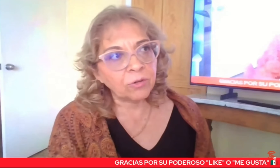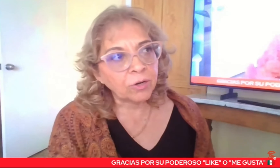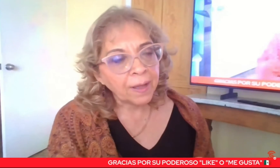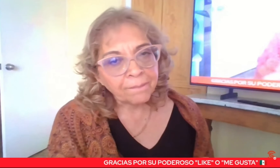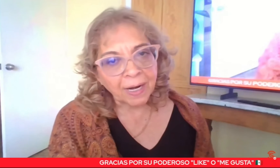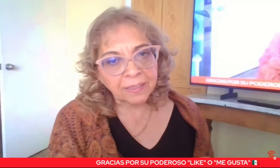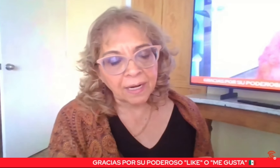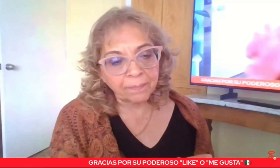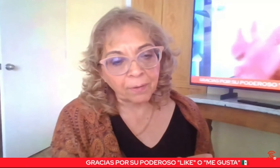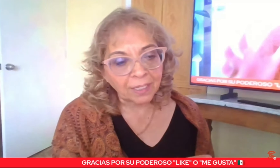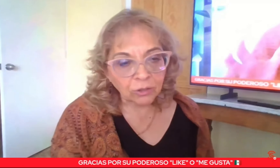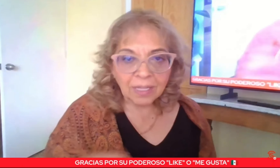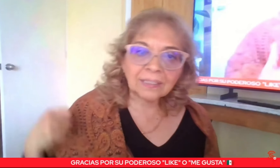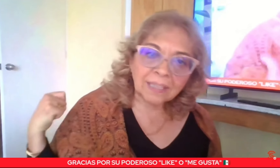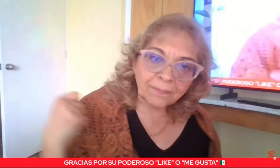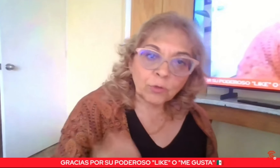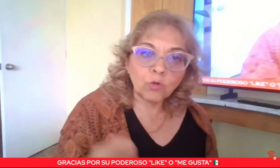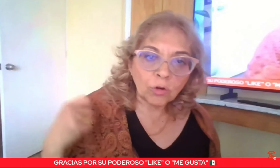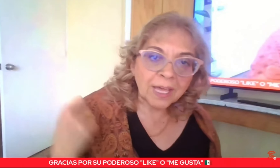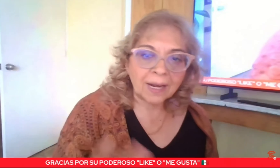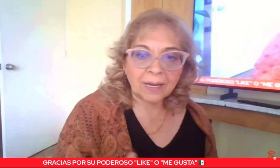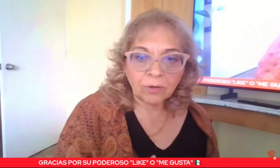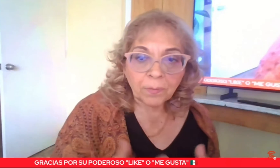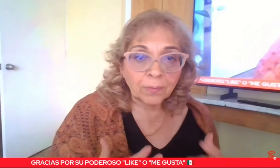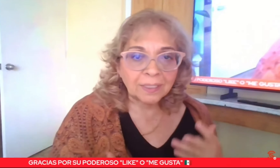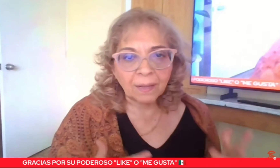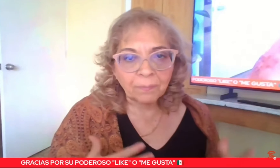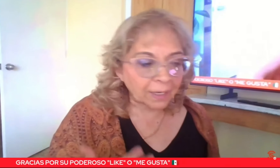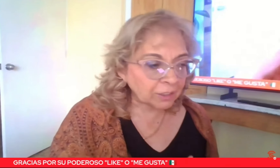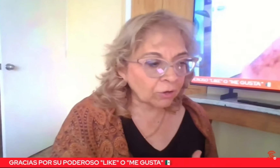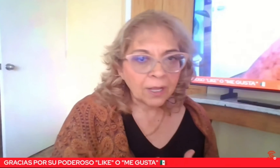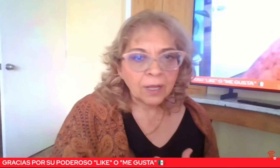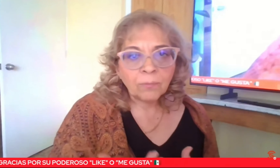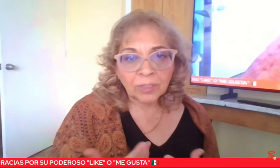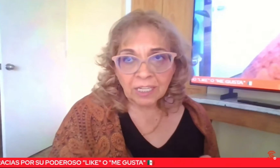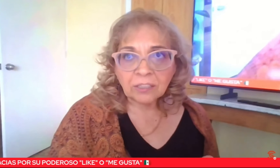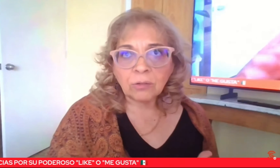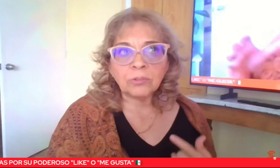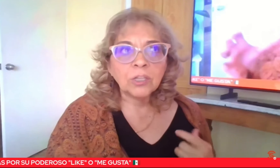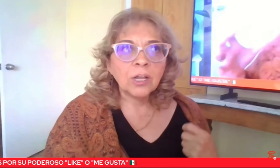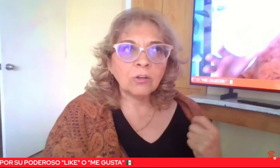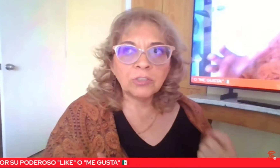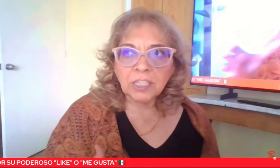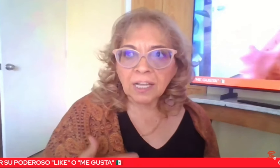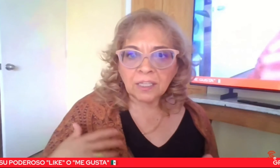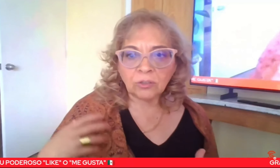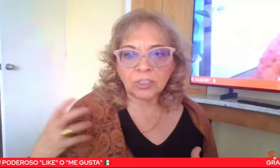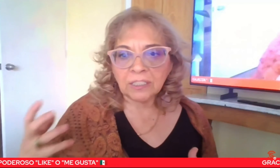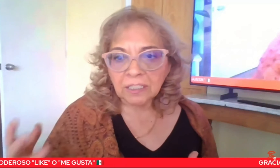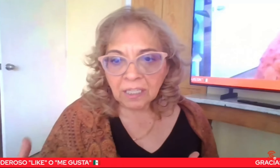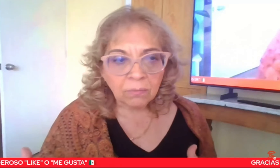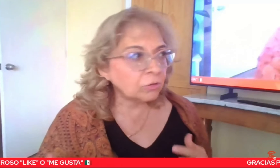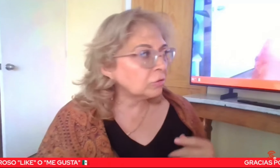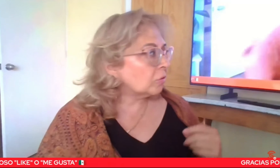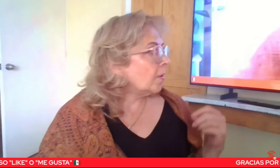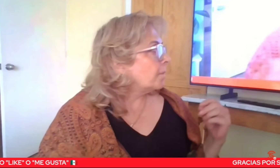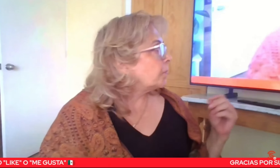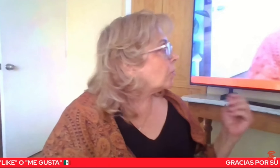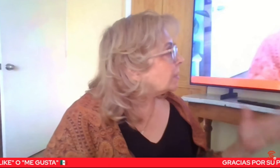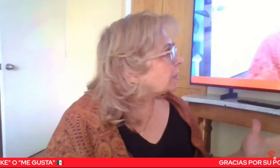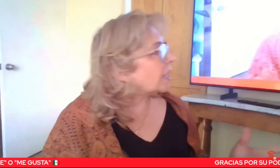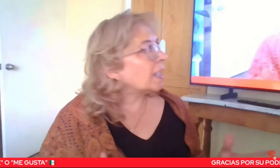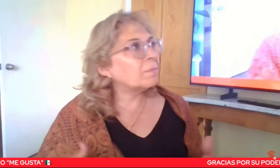mayor parte de la población y que están duro y dale, ¿no? Y por más que la población, pues sí, somos conscientes, nos resistimos, ¿no?